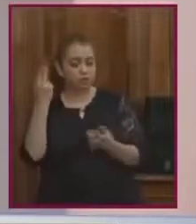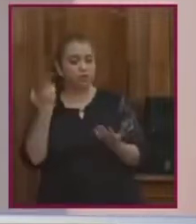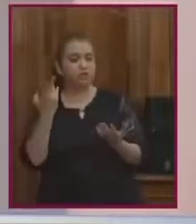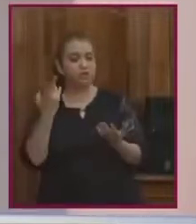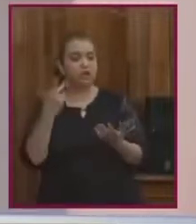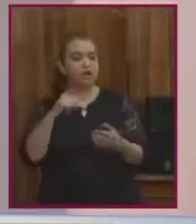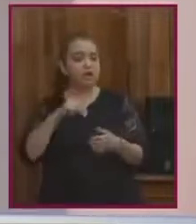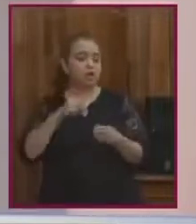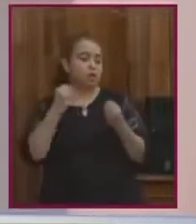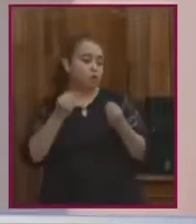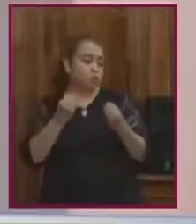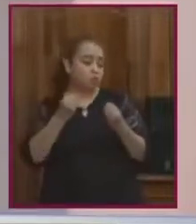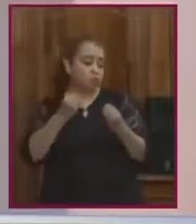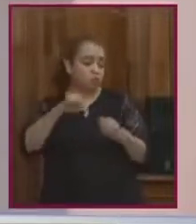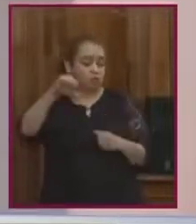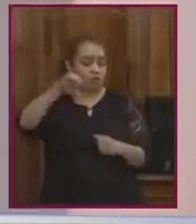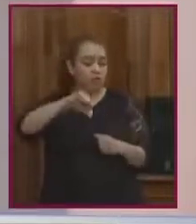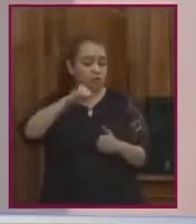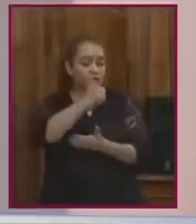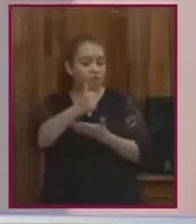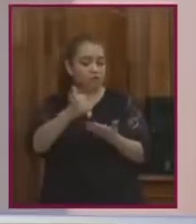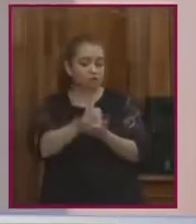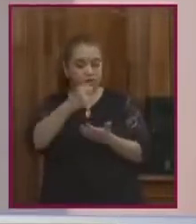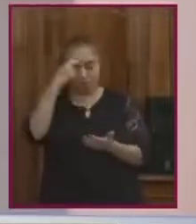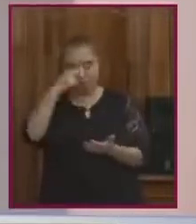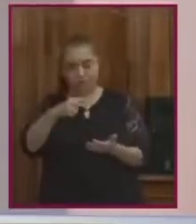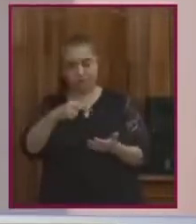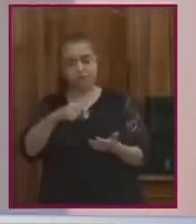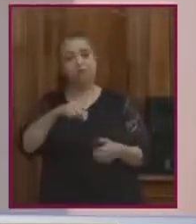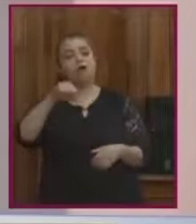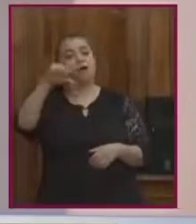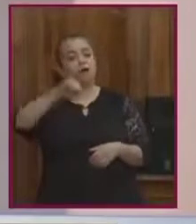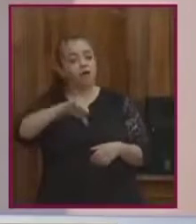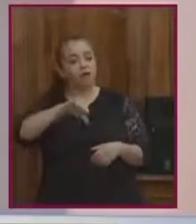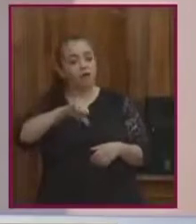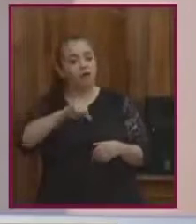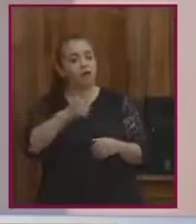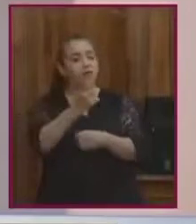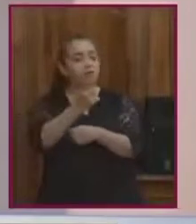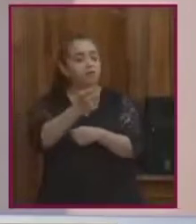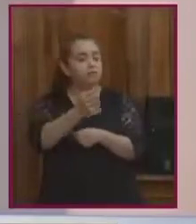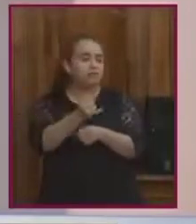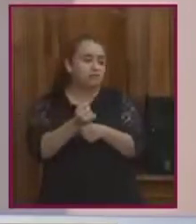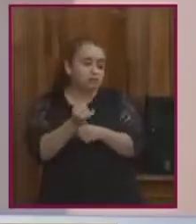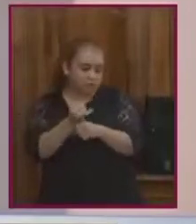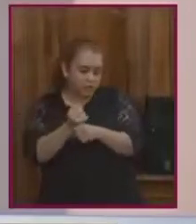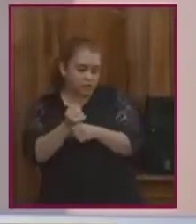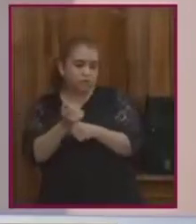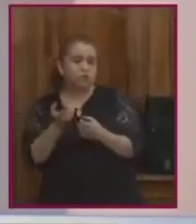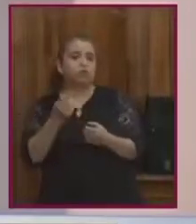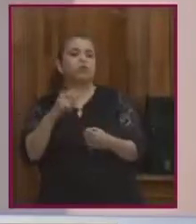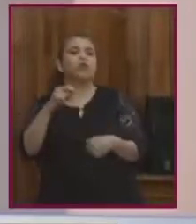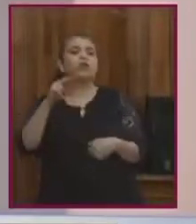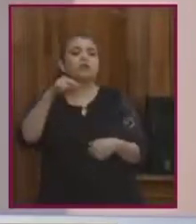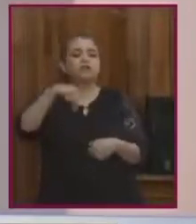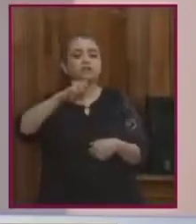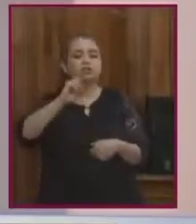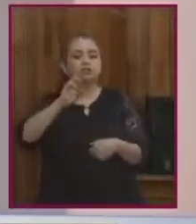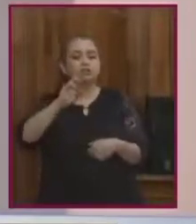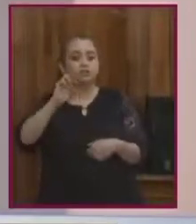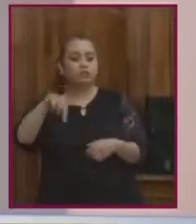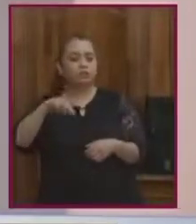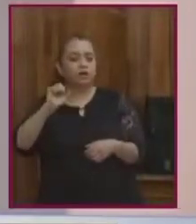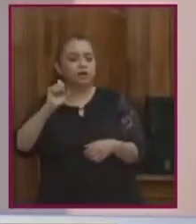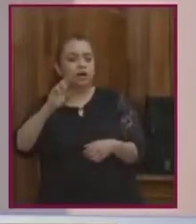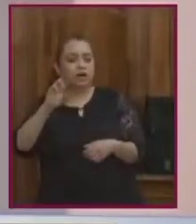lugar y sede aquí en la Ciudad de México, de los centros de investigación, de las normales, pero también de